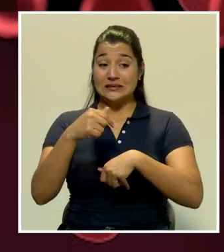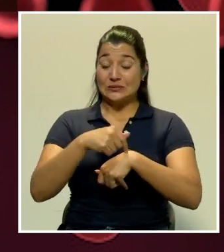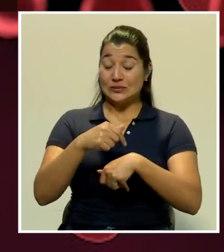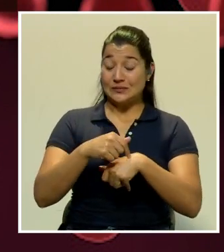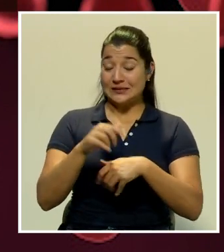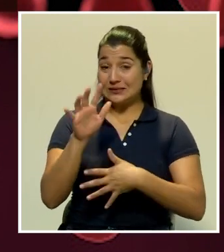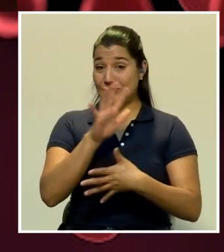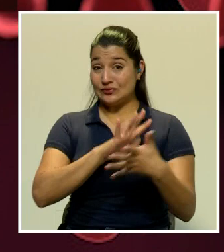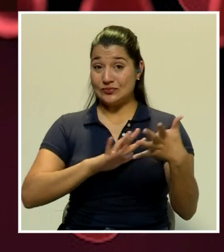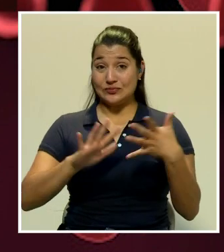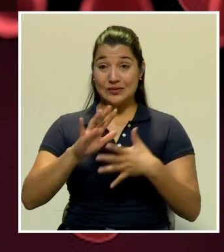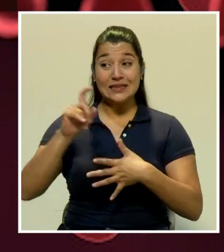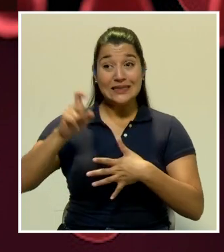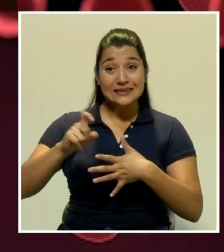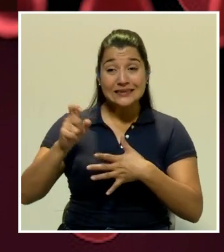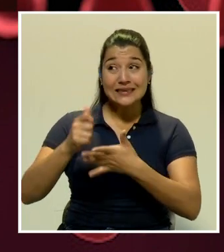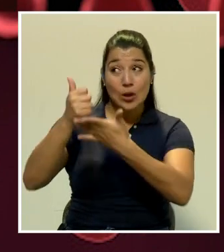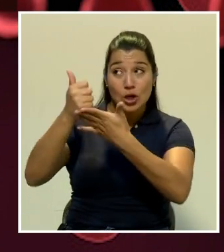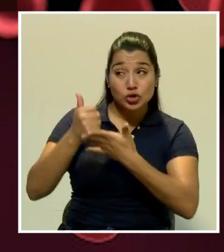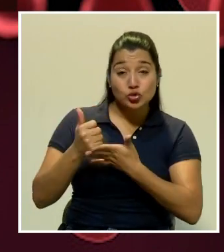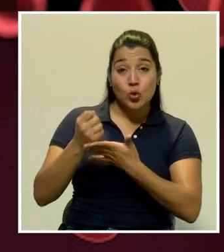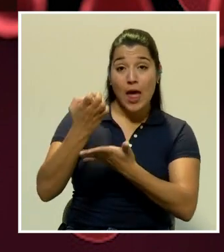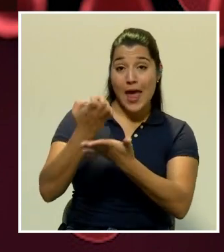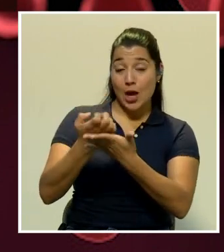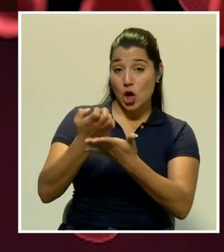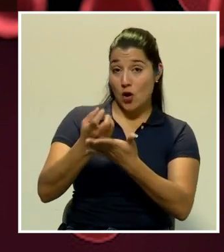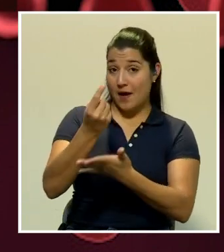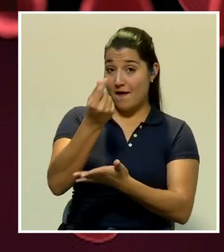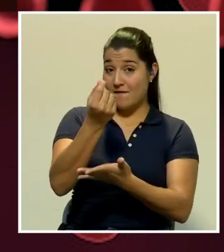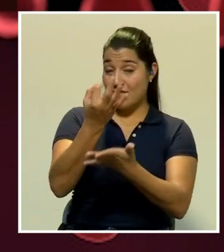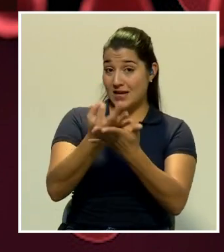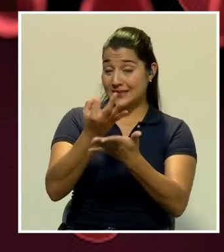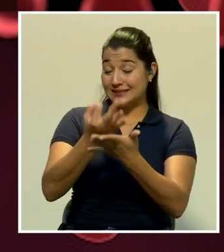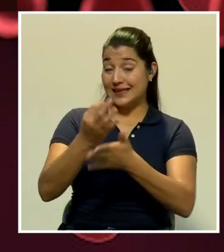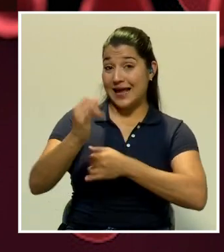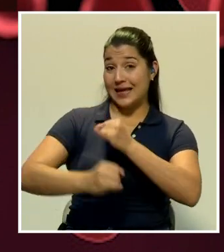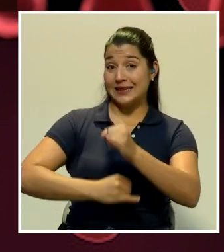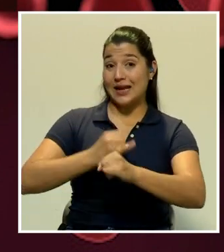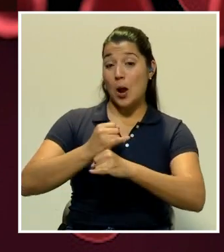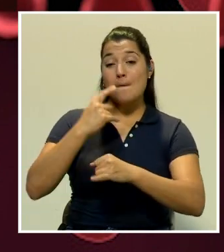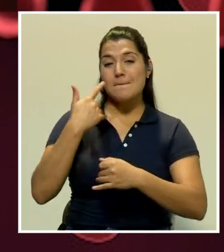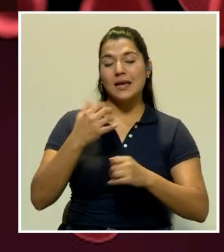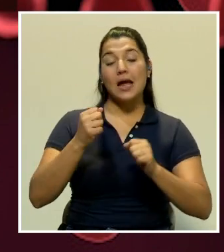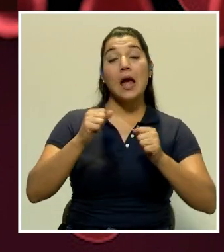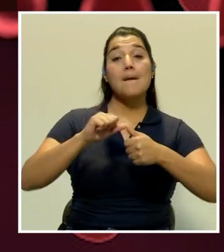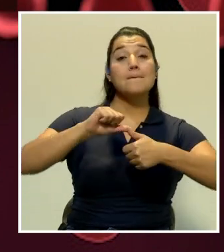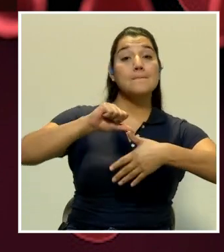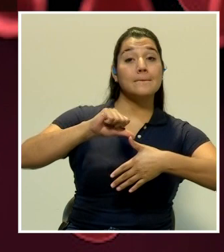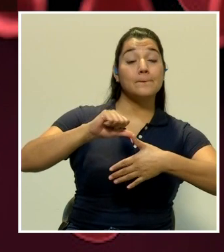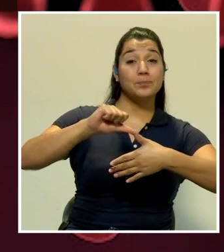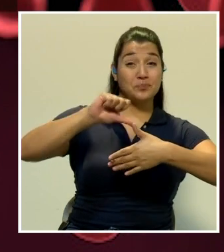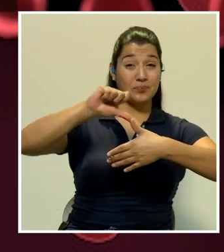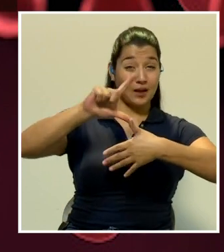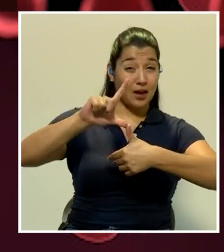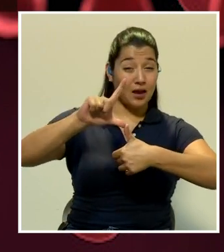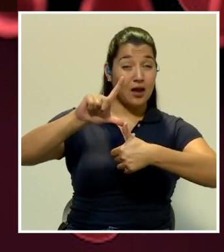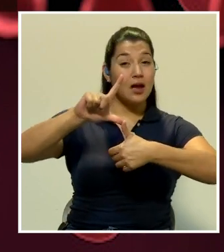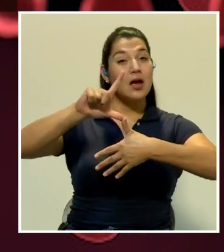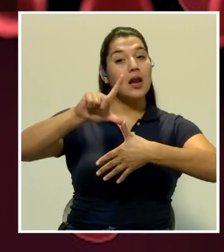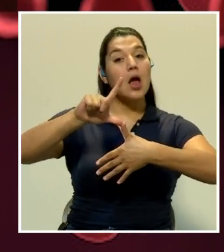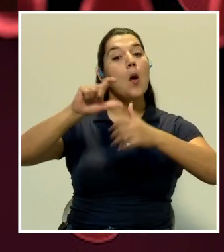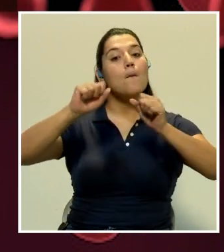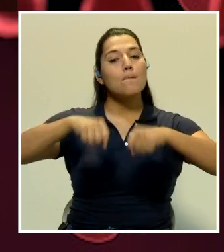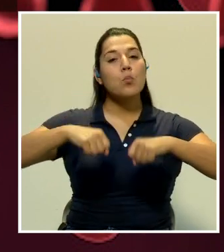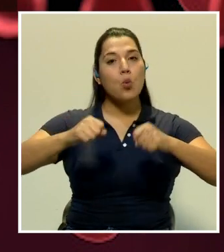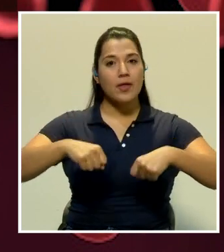cooperación financiera internacional para que países de América Latina y el Caribe puedan enfrentar los efectos desatados por la crisis